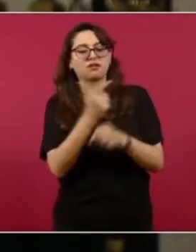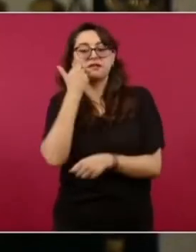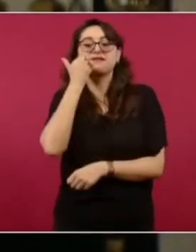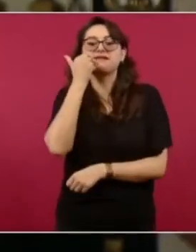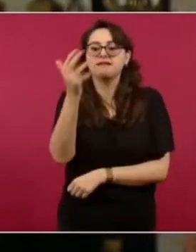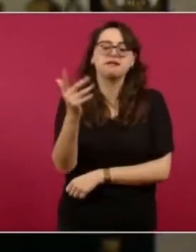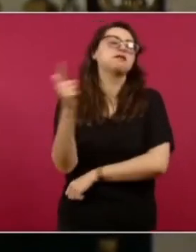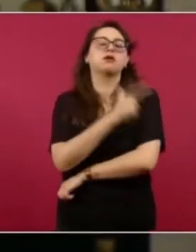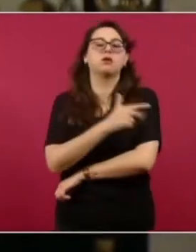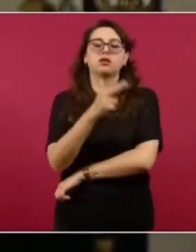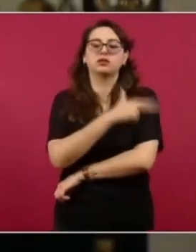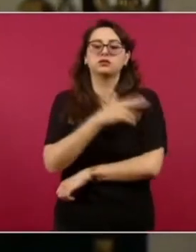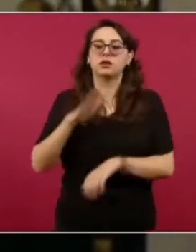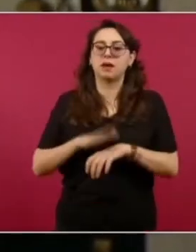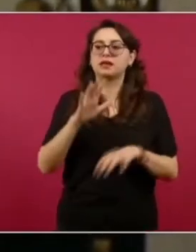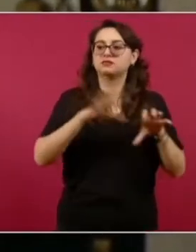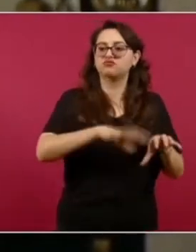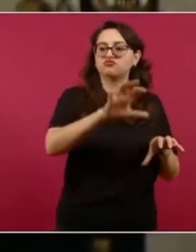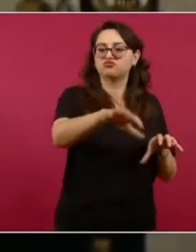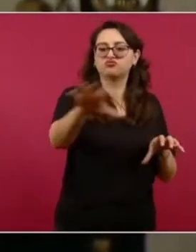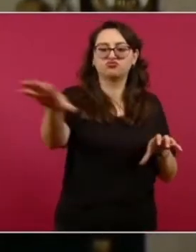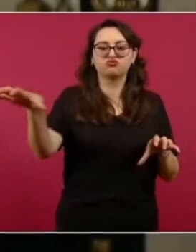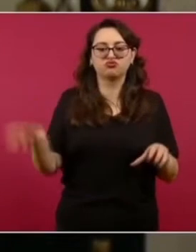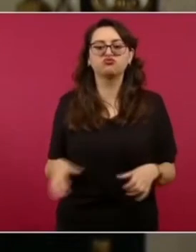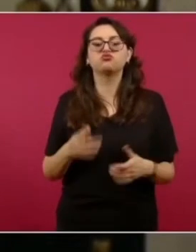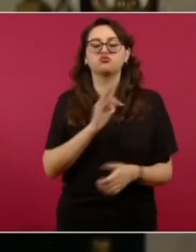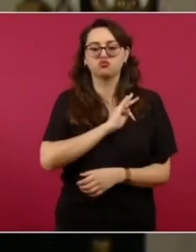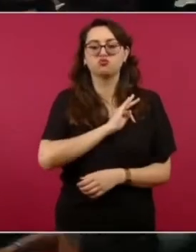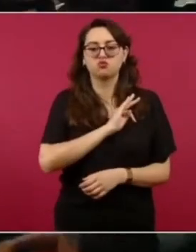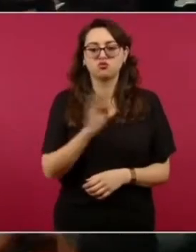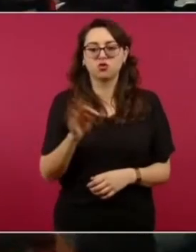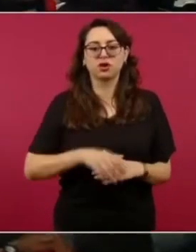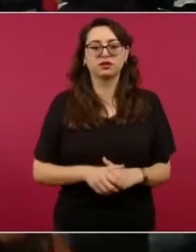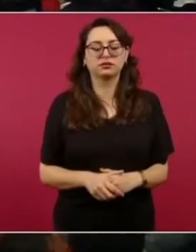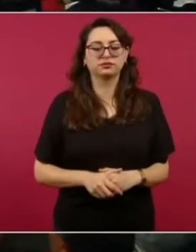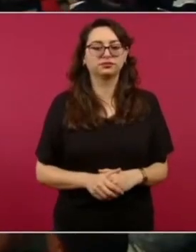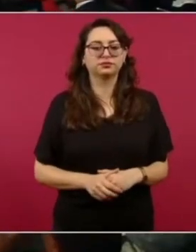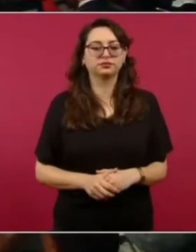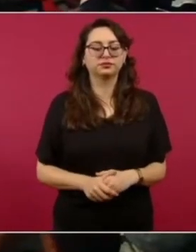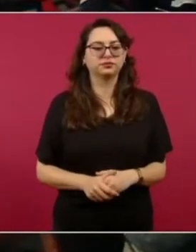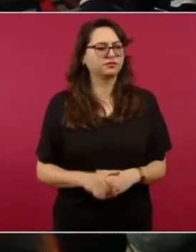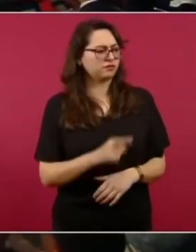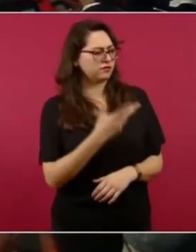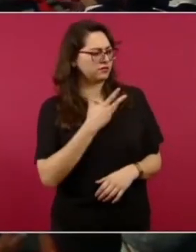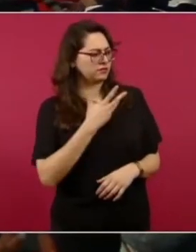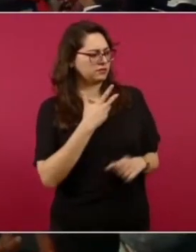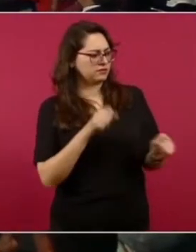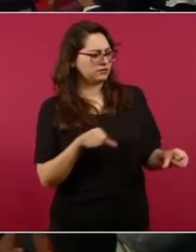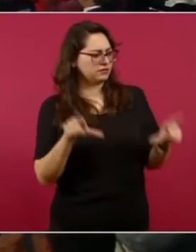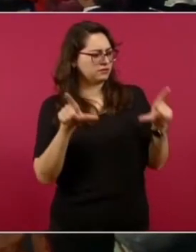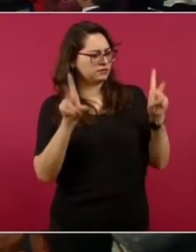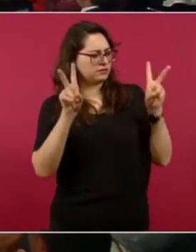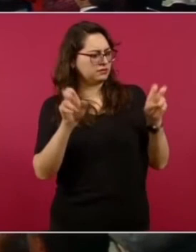invitamos a que se suscriban a este canal, que activen la campanita de notificaciones y que nos regalen un like para que le lleguemos a más